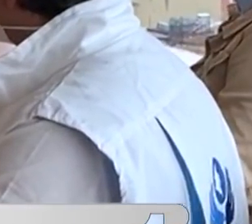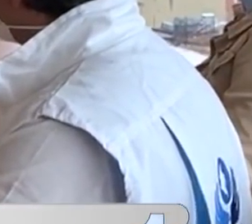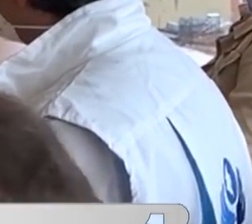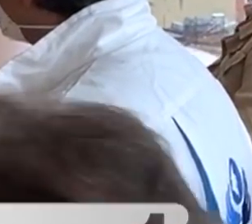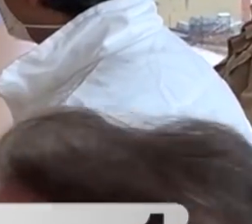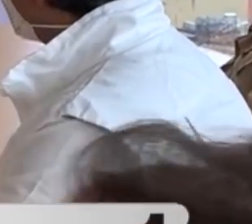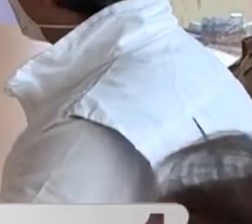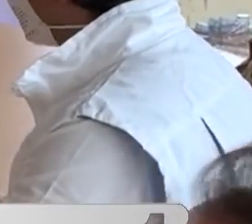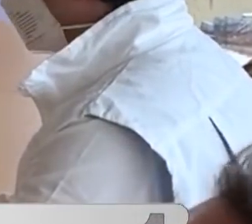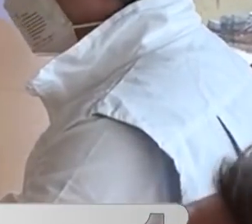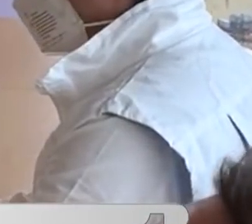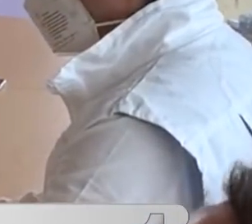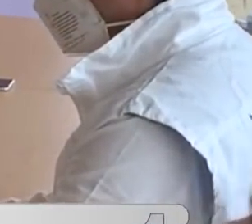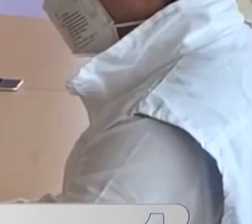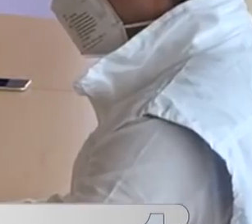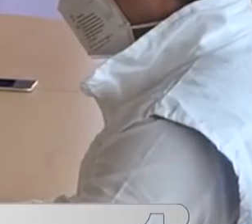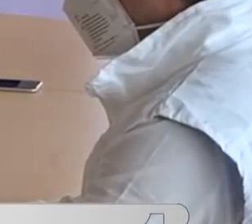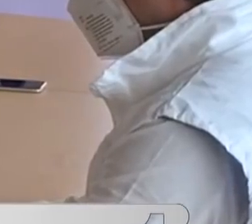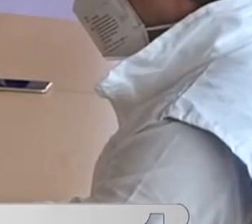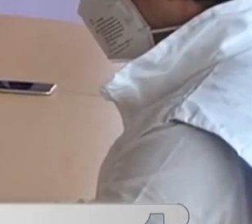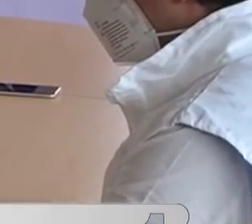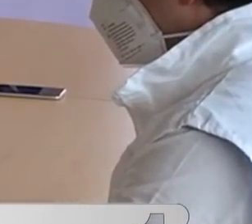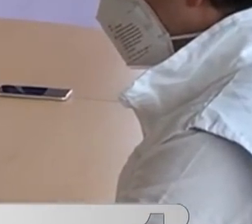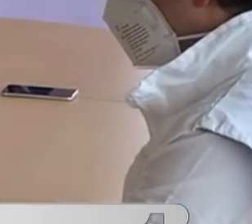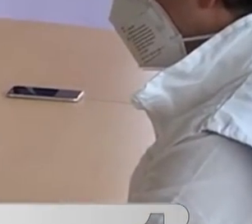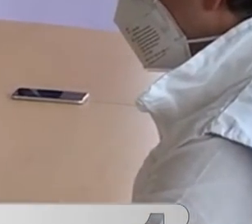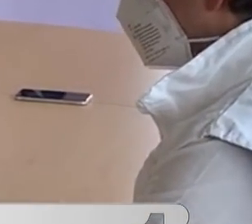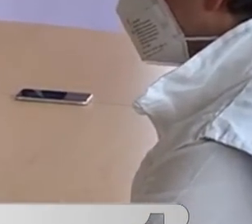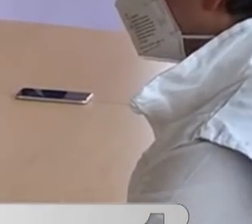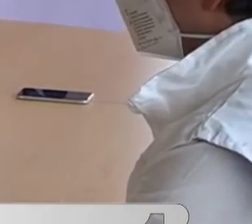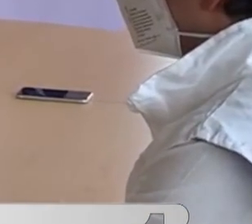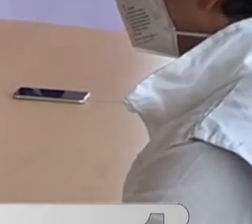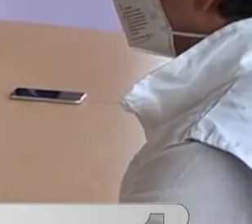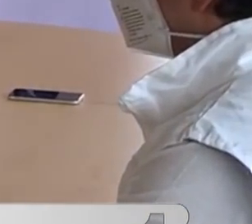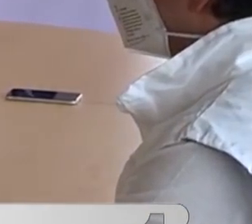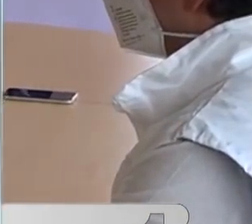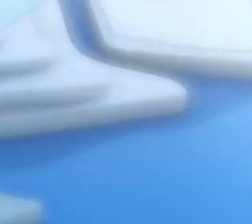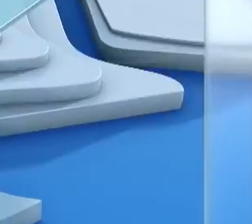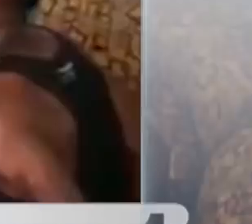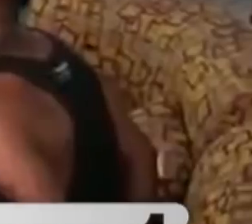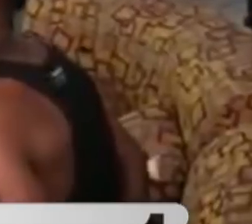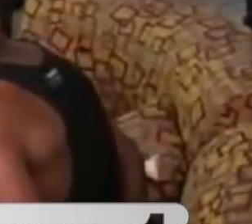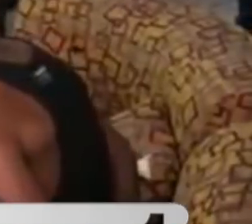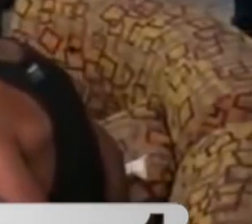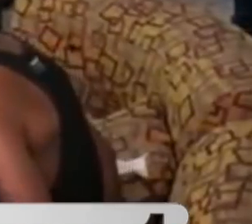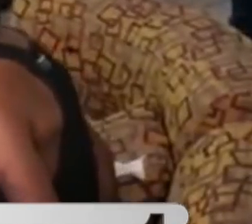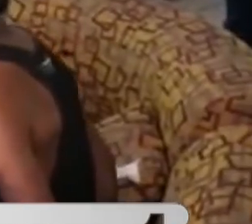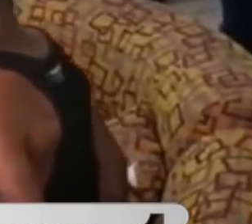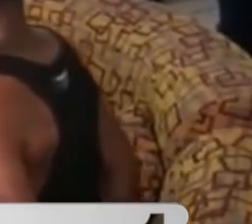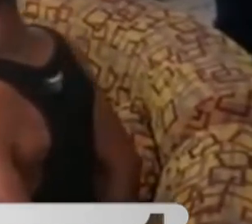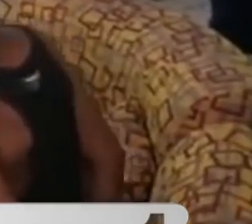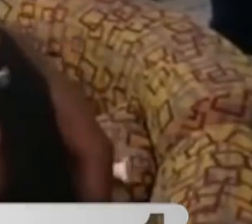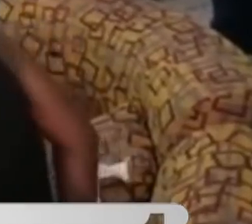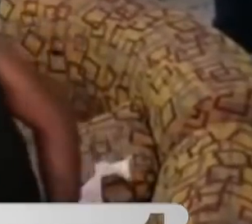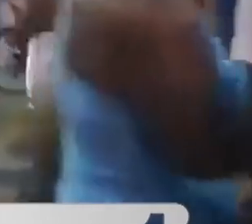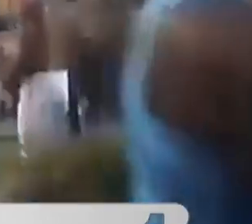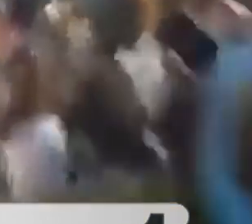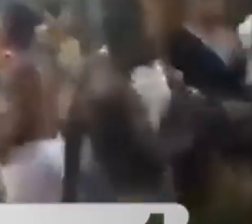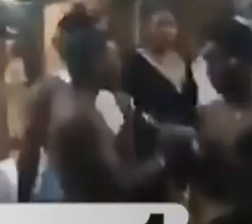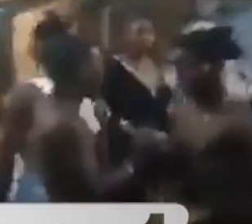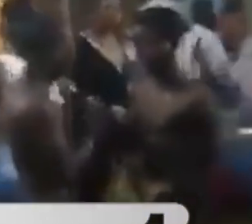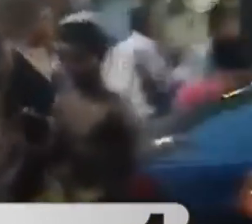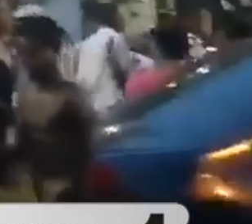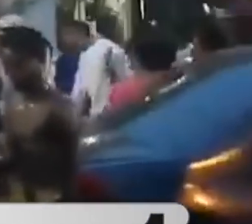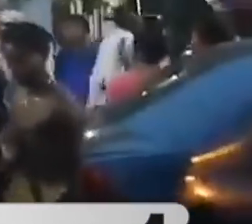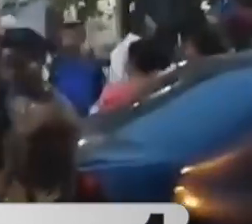entre minga y el presidente Duque? Defensor del pueblo busca mediación. Capturan a dos responsables por